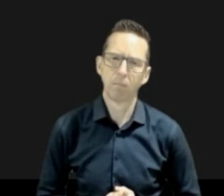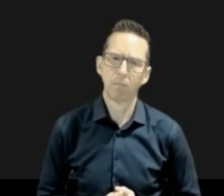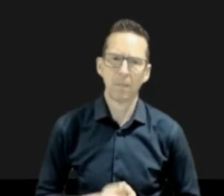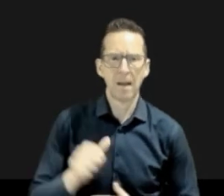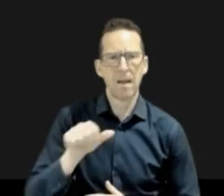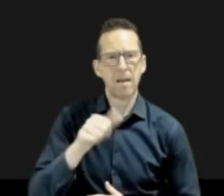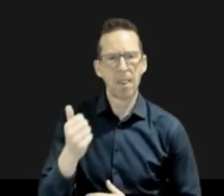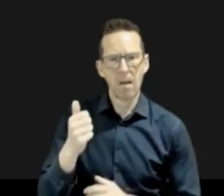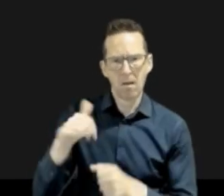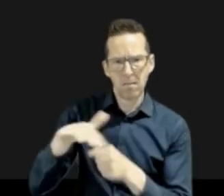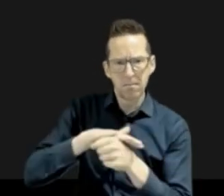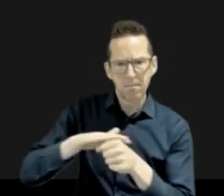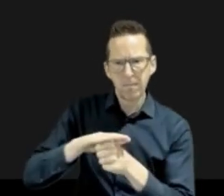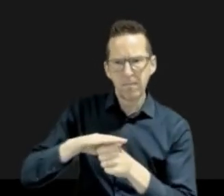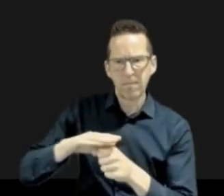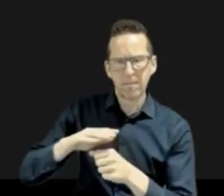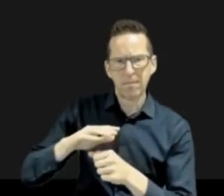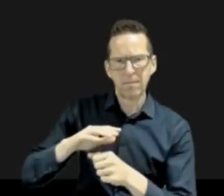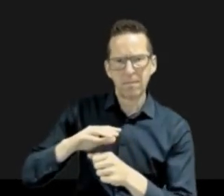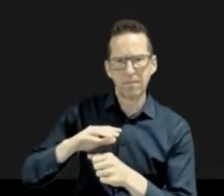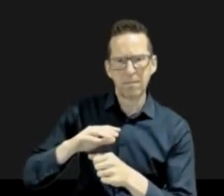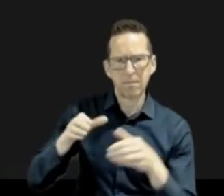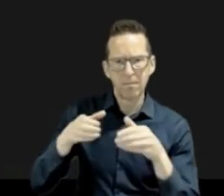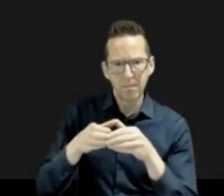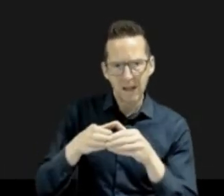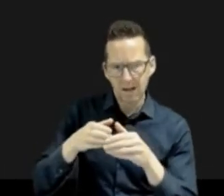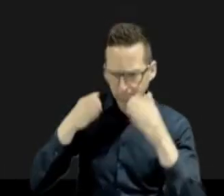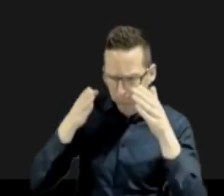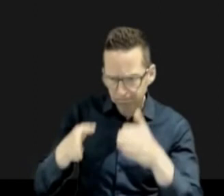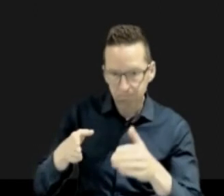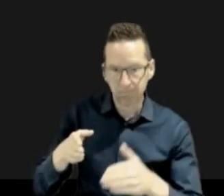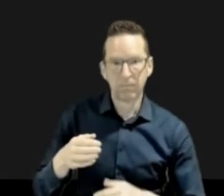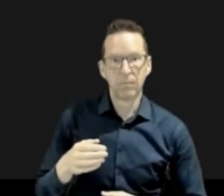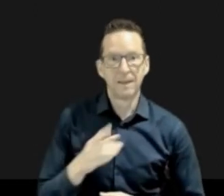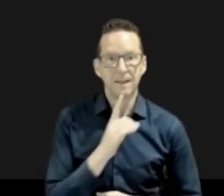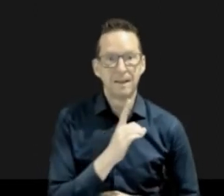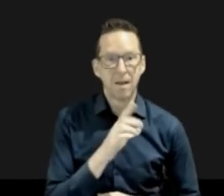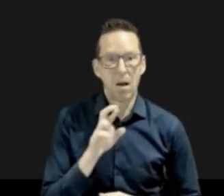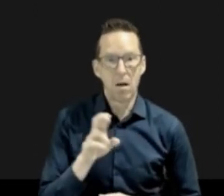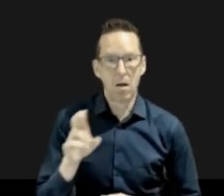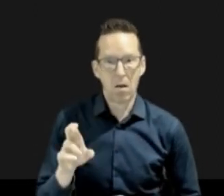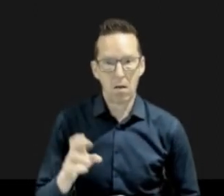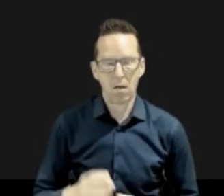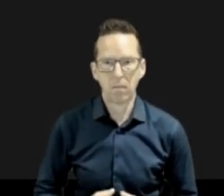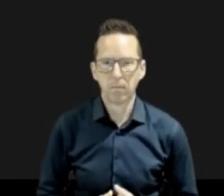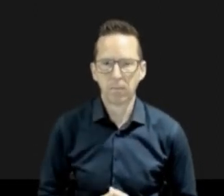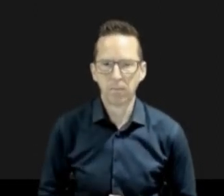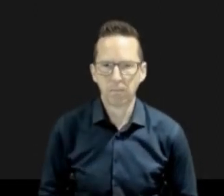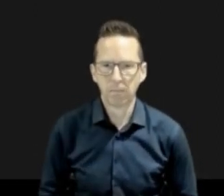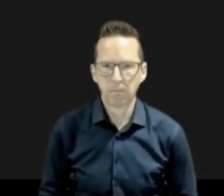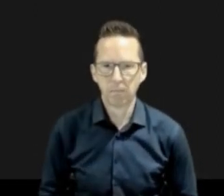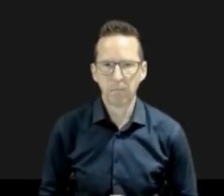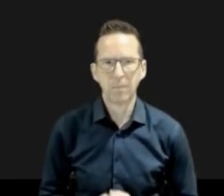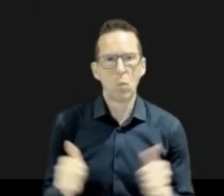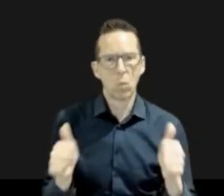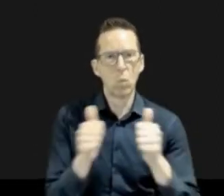reducción de riesgo de desastre de la OMM se ubica con el marco de Sendai El